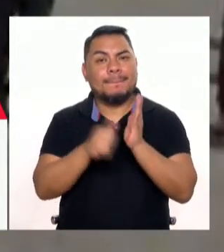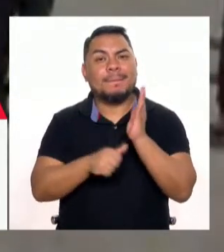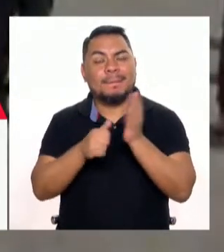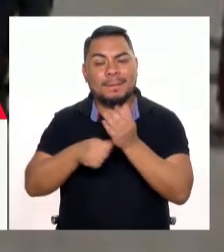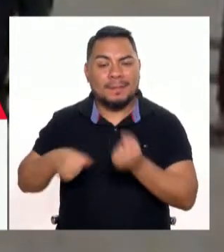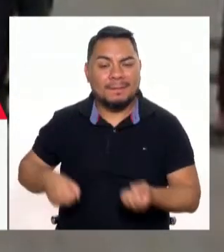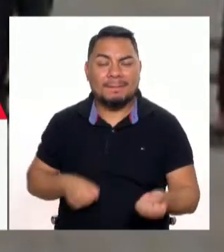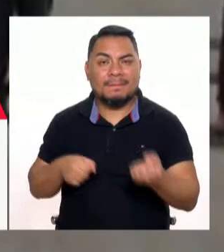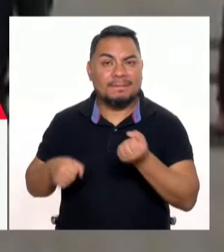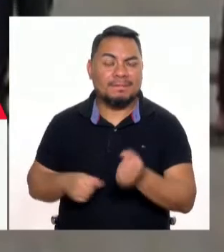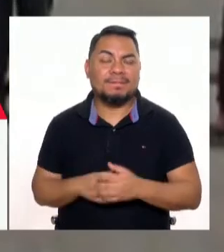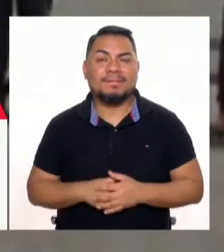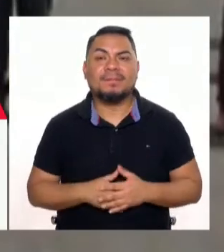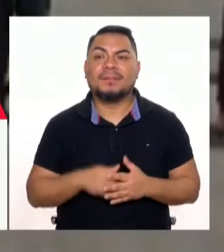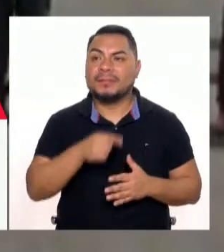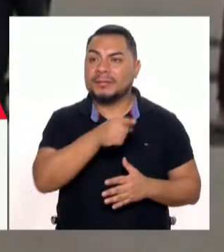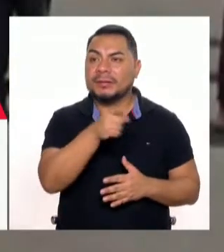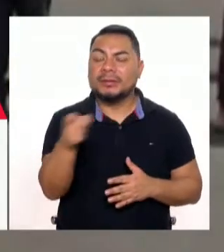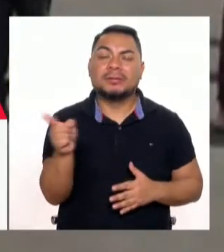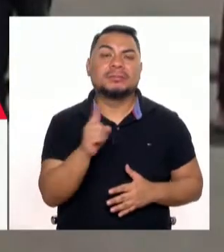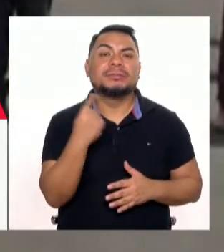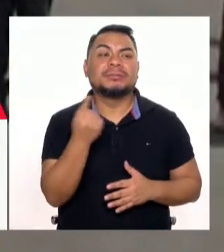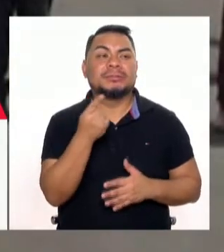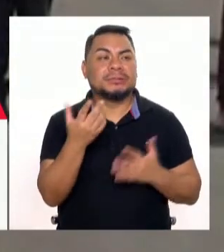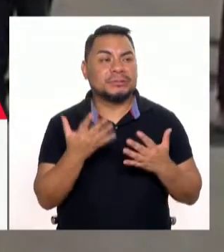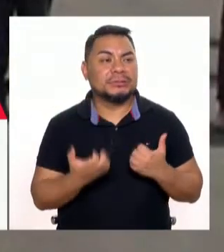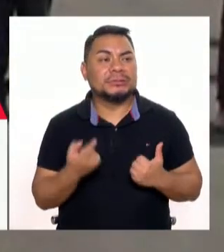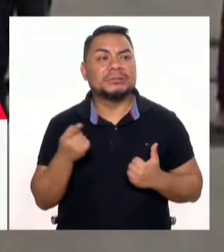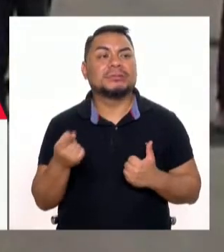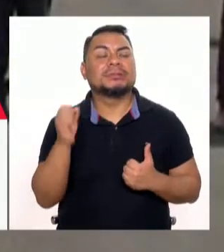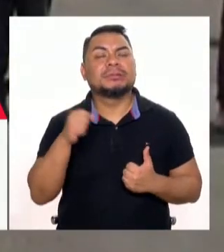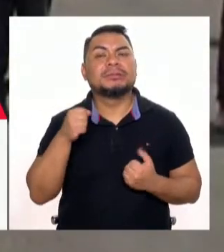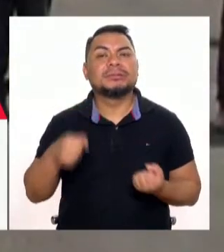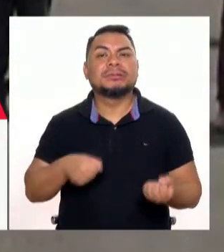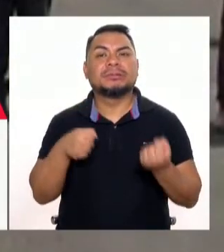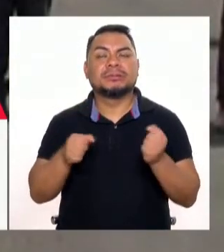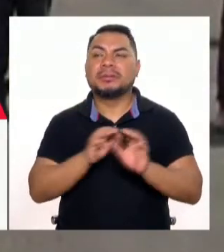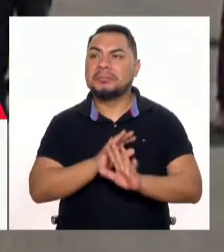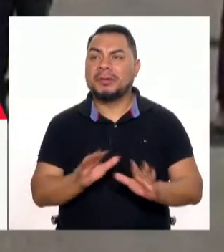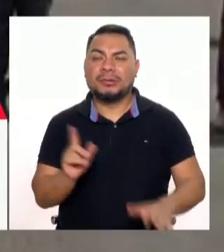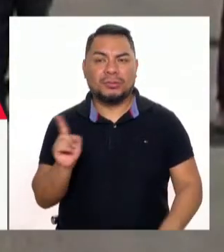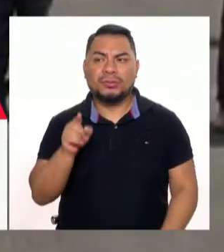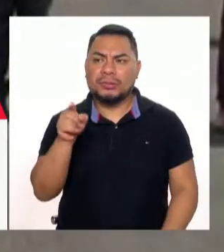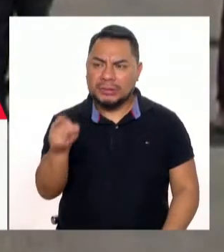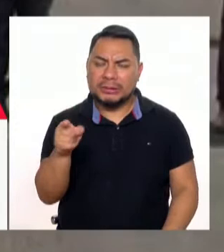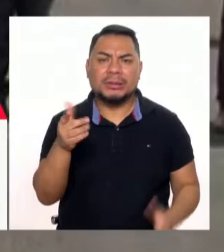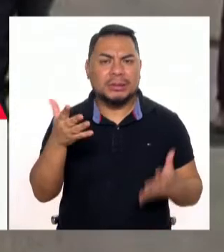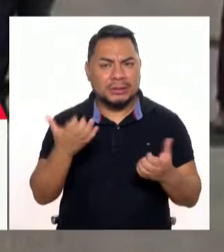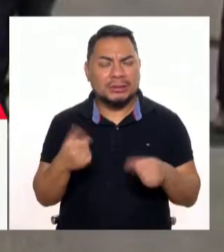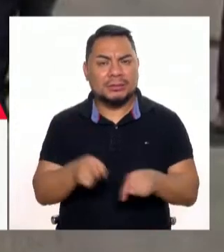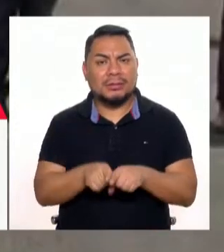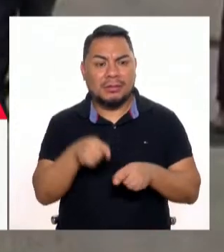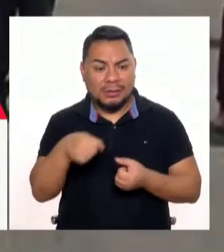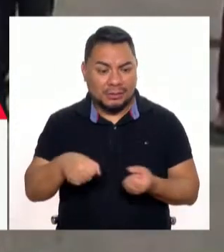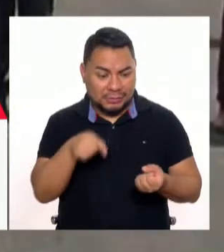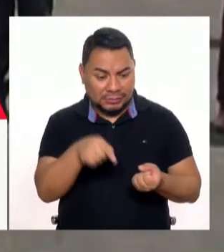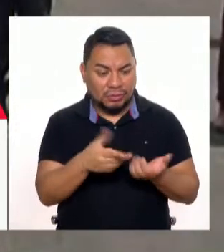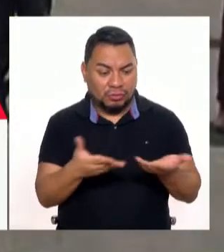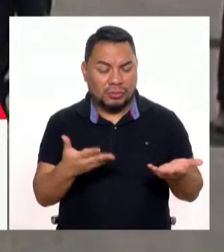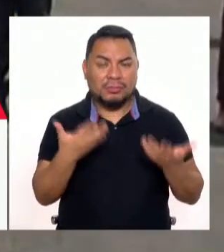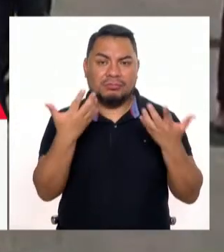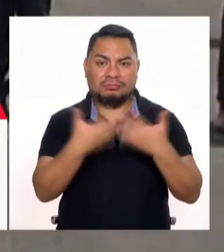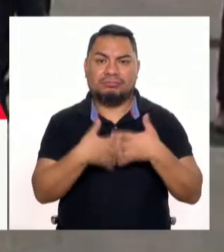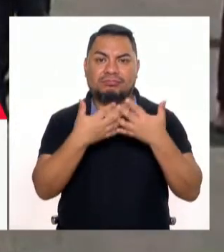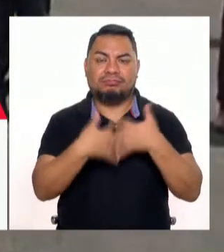agricultores que ellos no solamente quieren quedarse como agricultores también ellos quieren industrializar sus productos